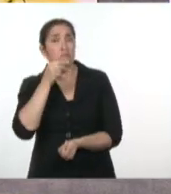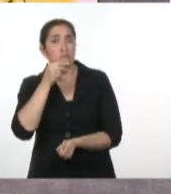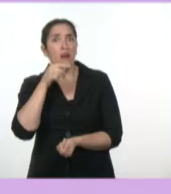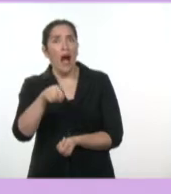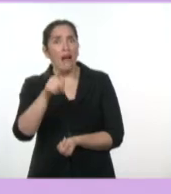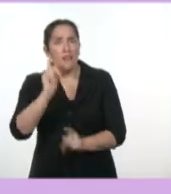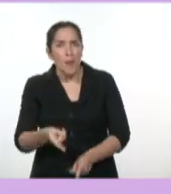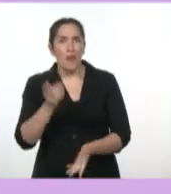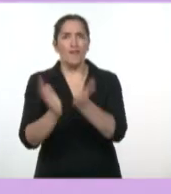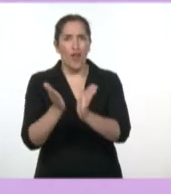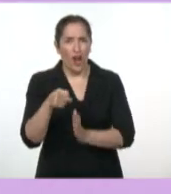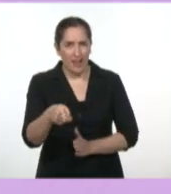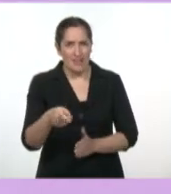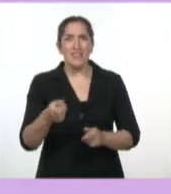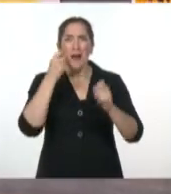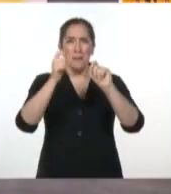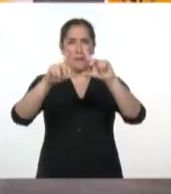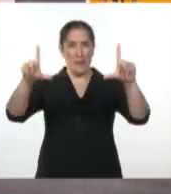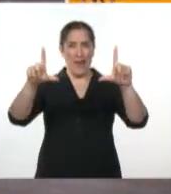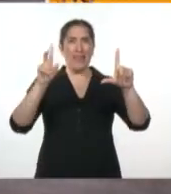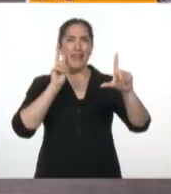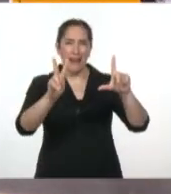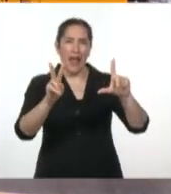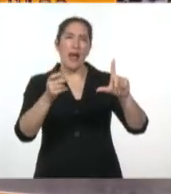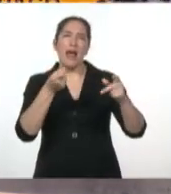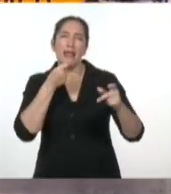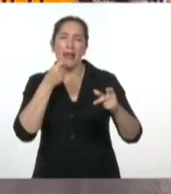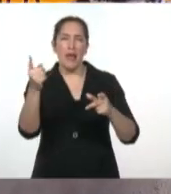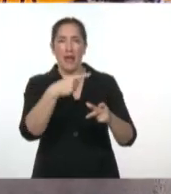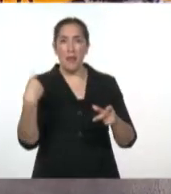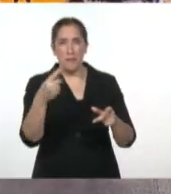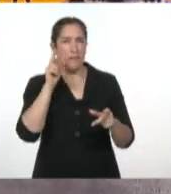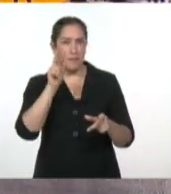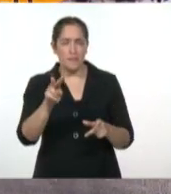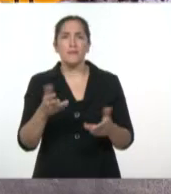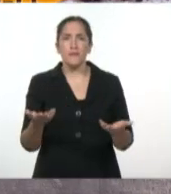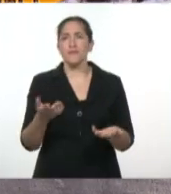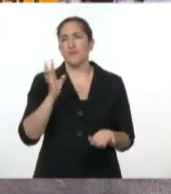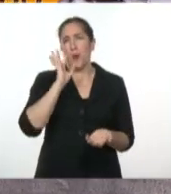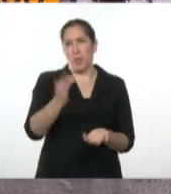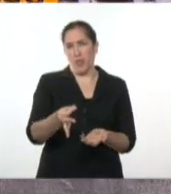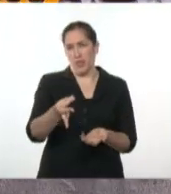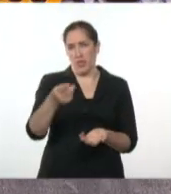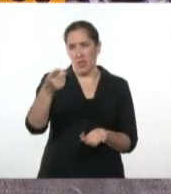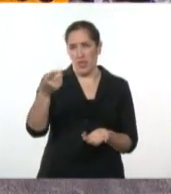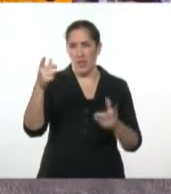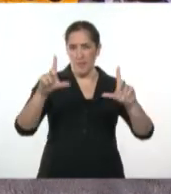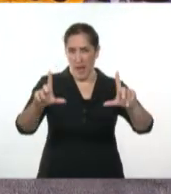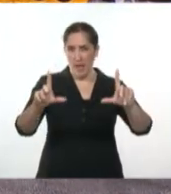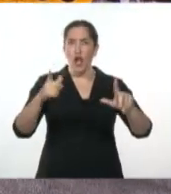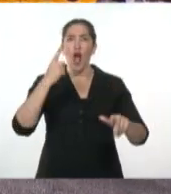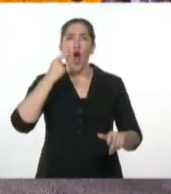género. Aquí trajiste para graficar unas imágenes, ¿no? Sí, esta imagen, bueno, es bastante más obvia. El control del